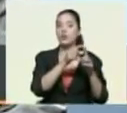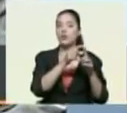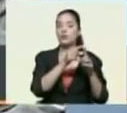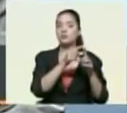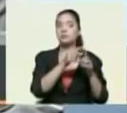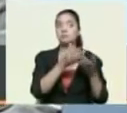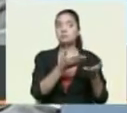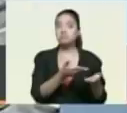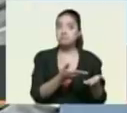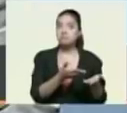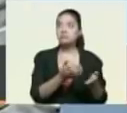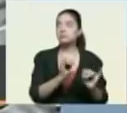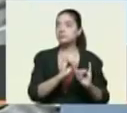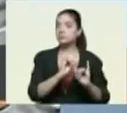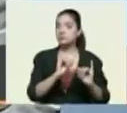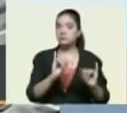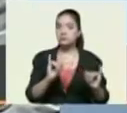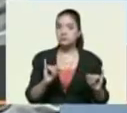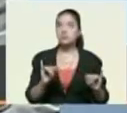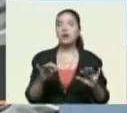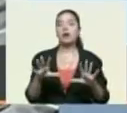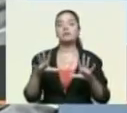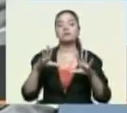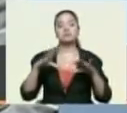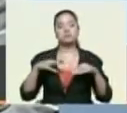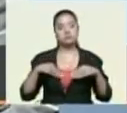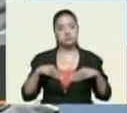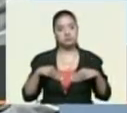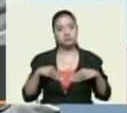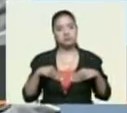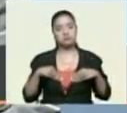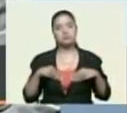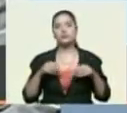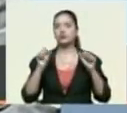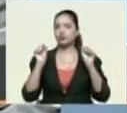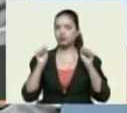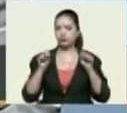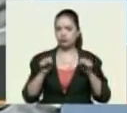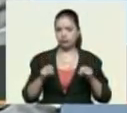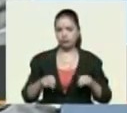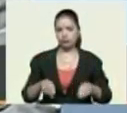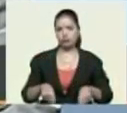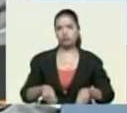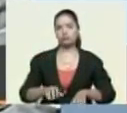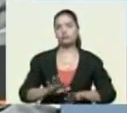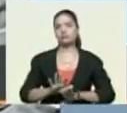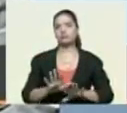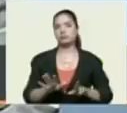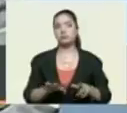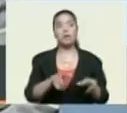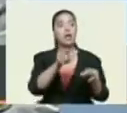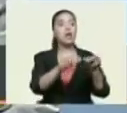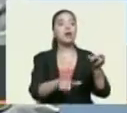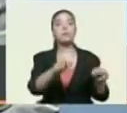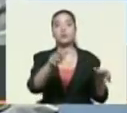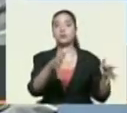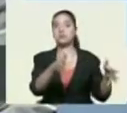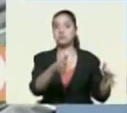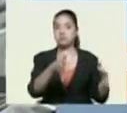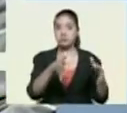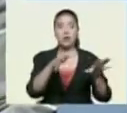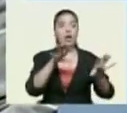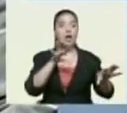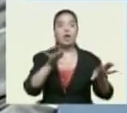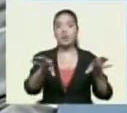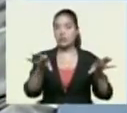haya ya reconocido que efectivamente quienes ganaron en los